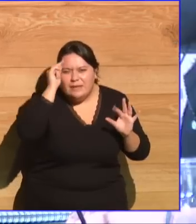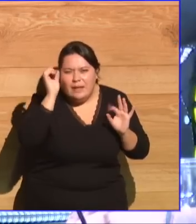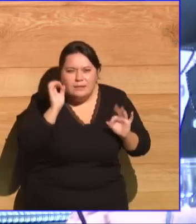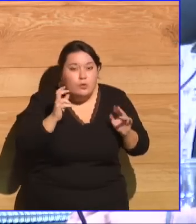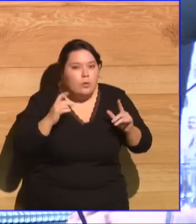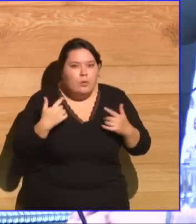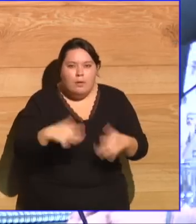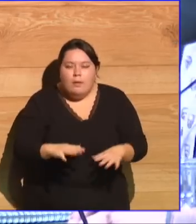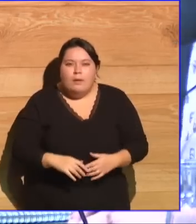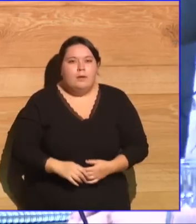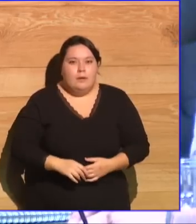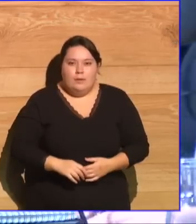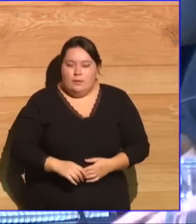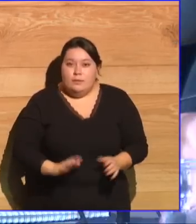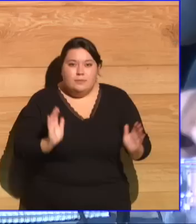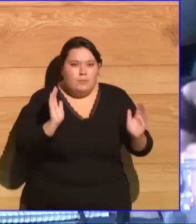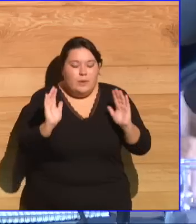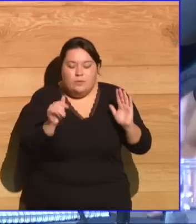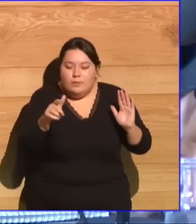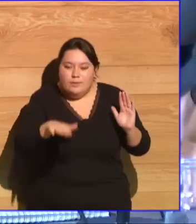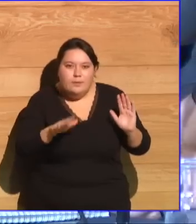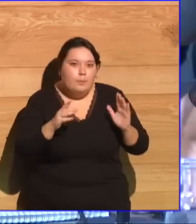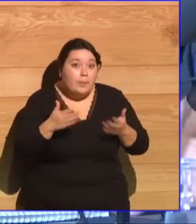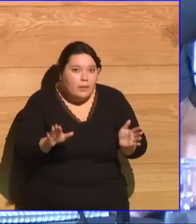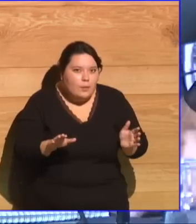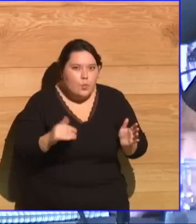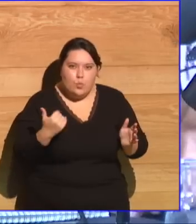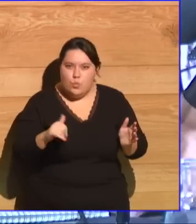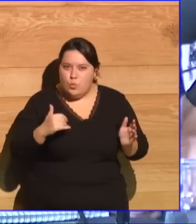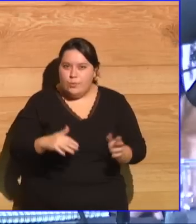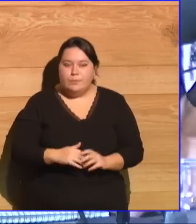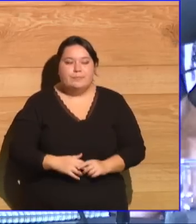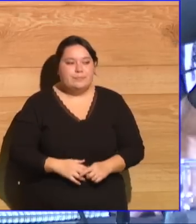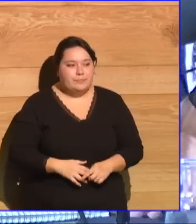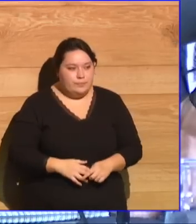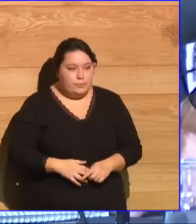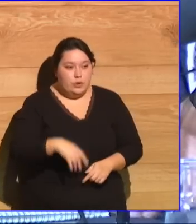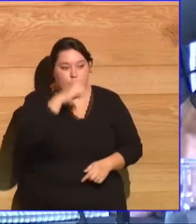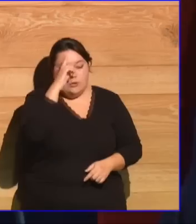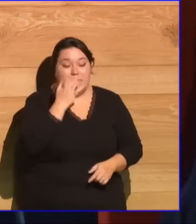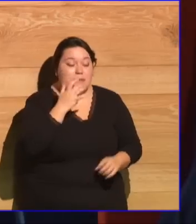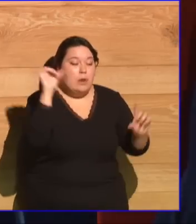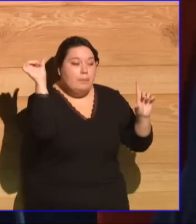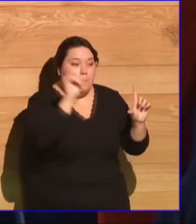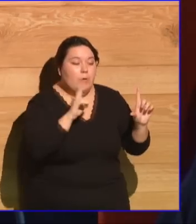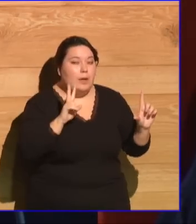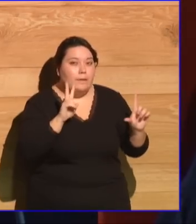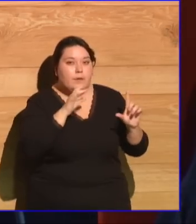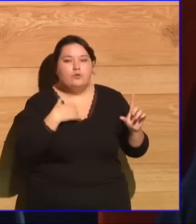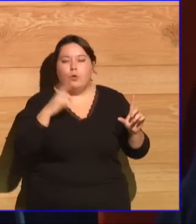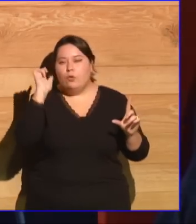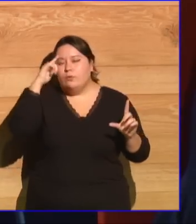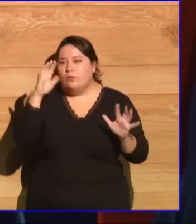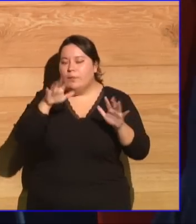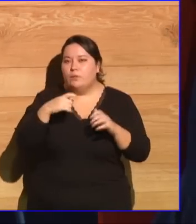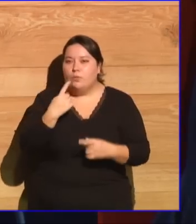prestancia, magnificencia de ese momento en que se pierde el niño. Sí, yo no sé si es una película que hay que ver. Es que yo me aprendí un concepto una